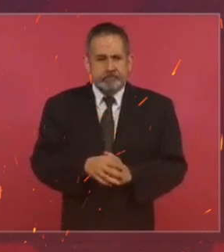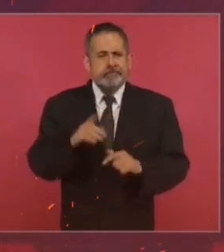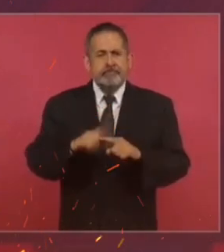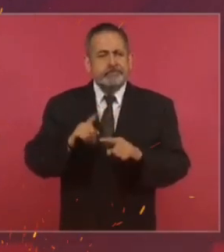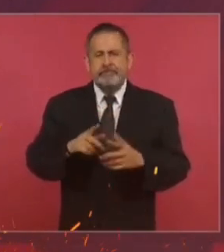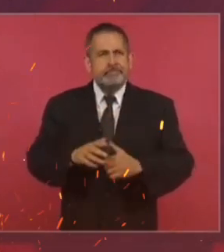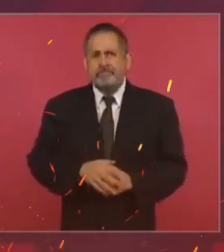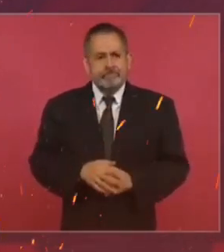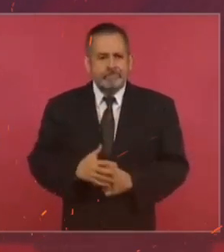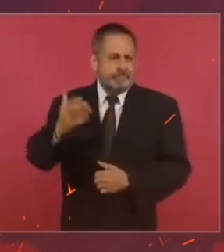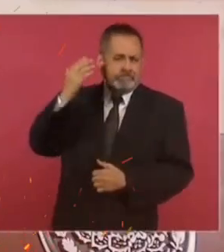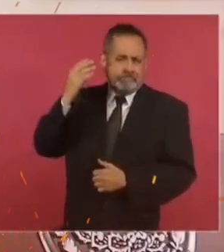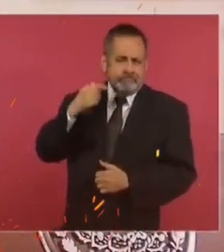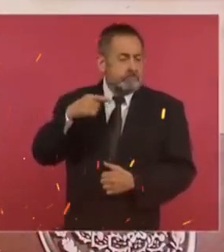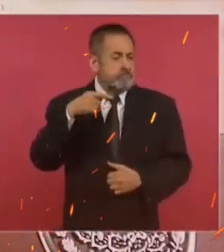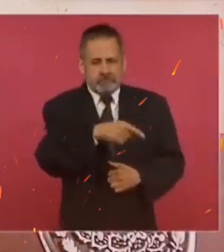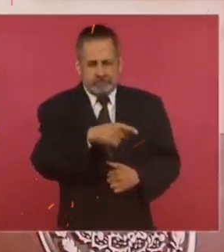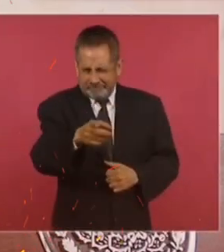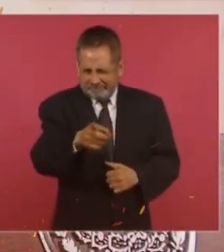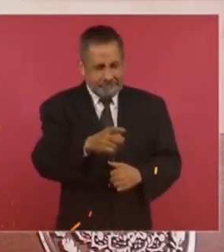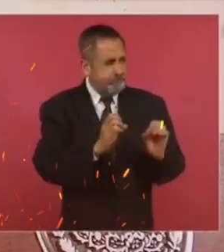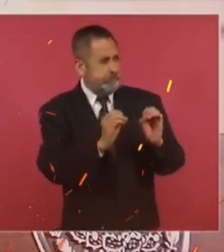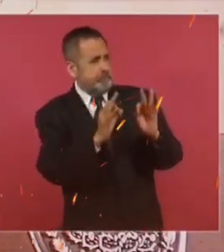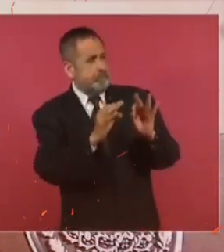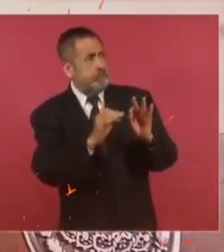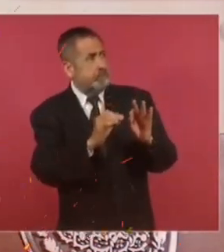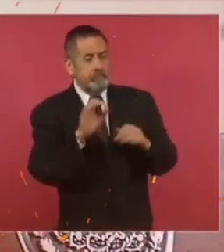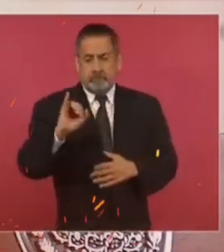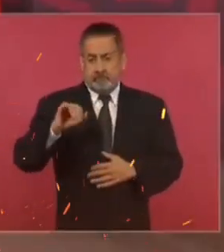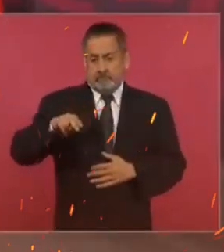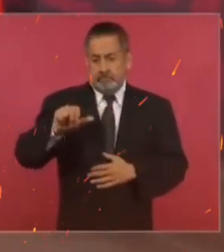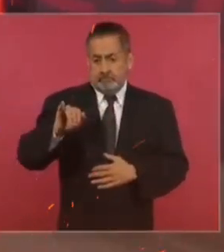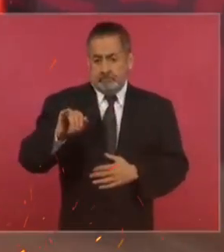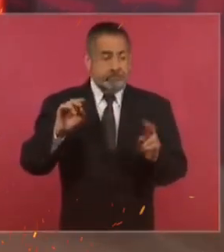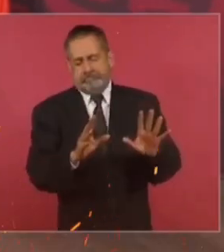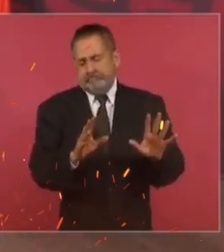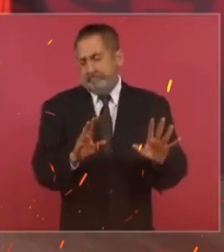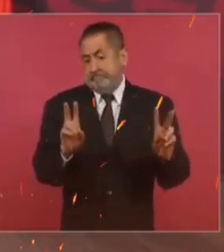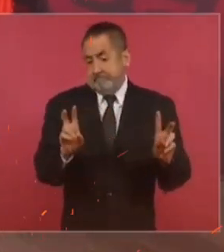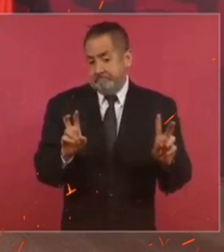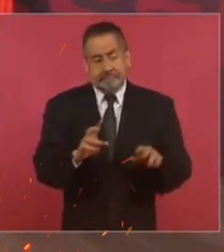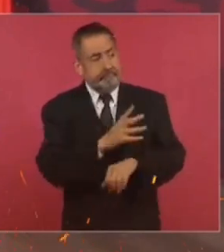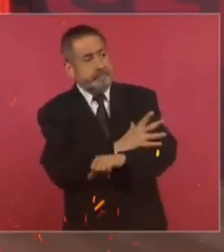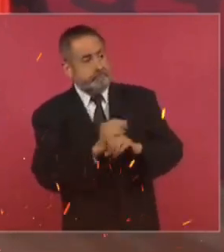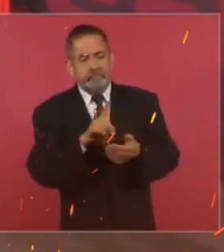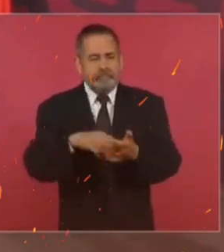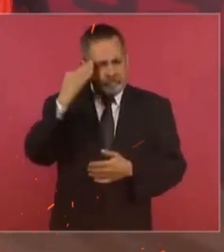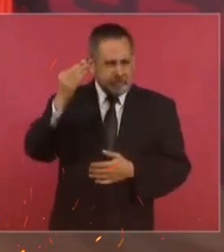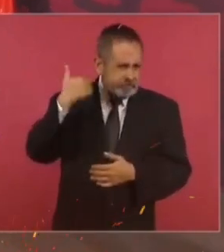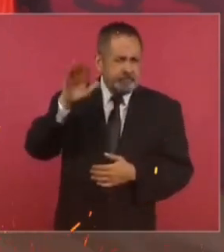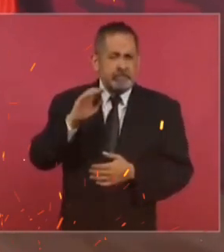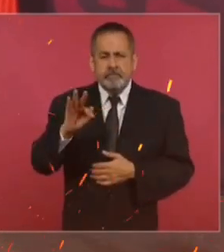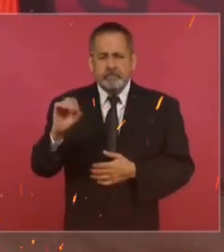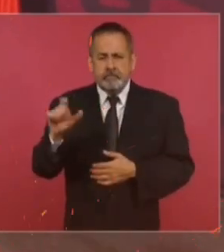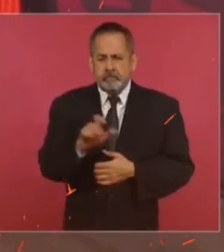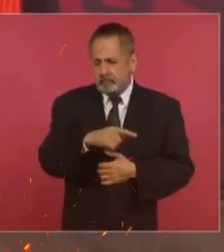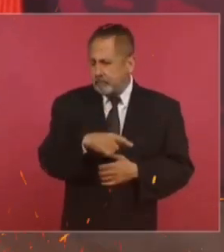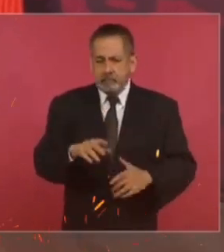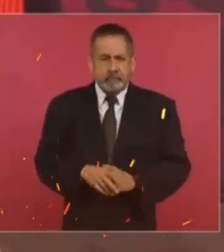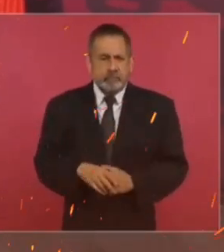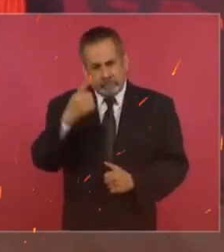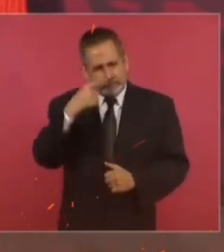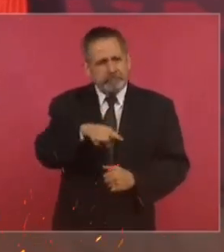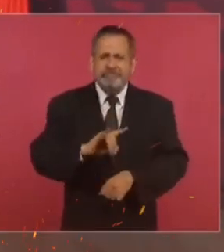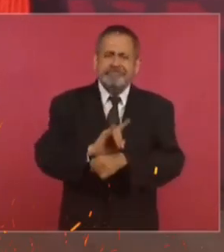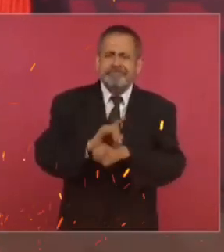creado esa comisión, esa oficina supuestamente de la transparencia, que se creó en la época de Fox